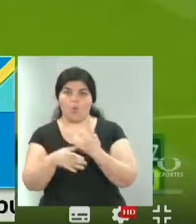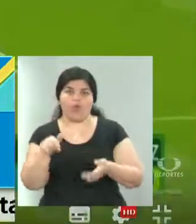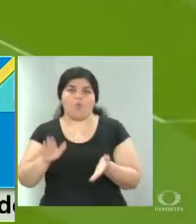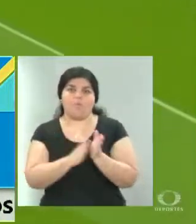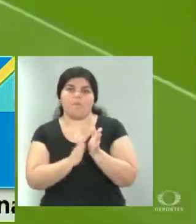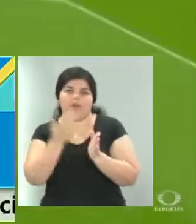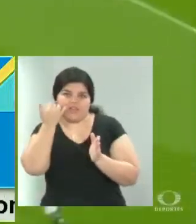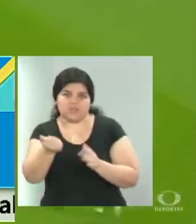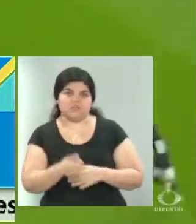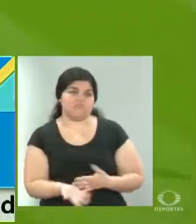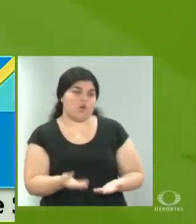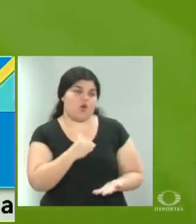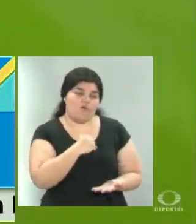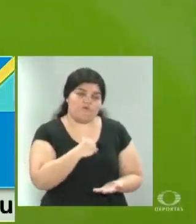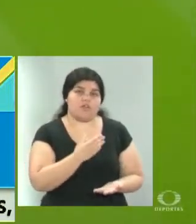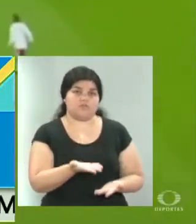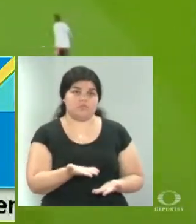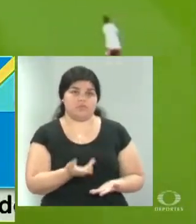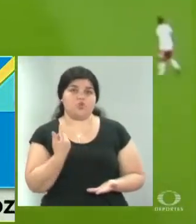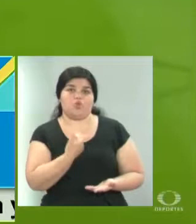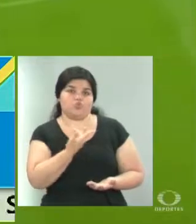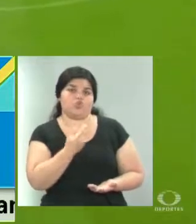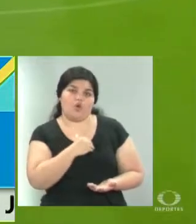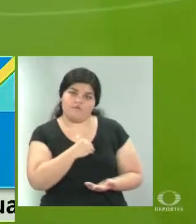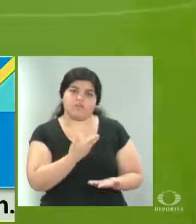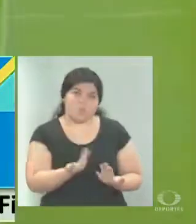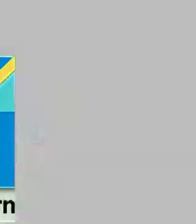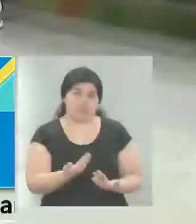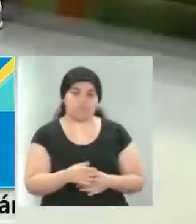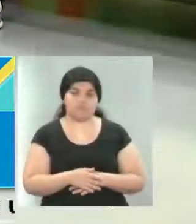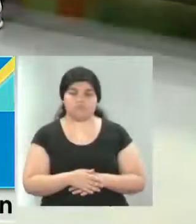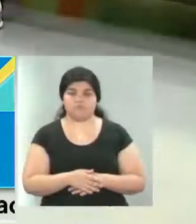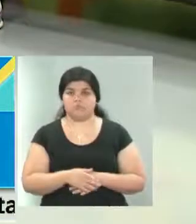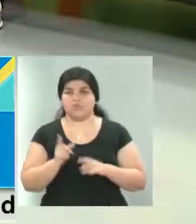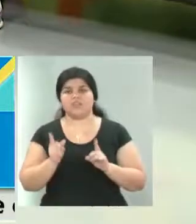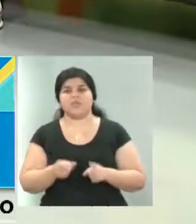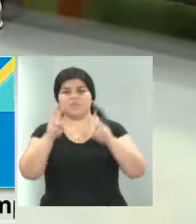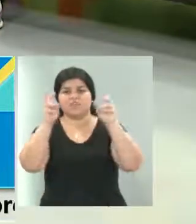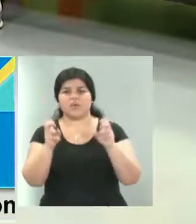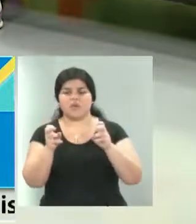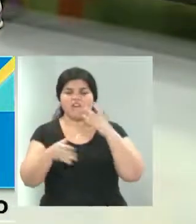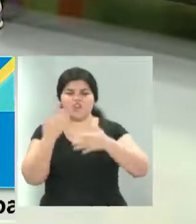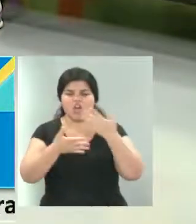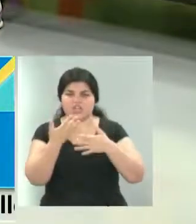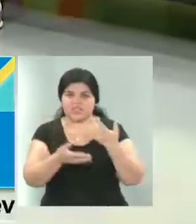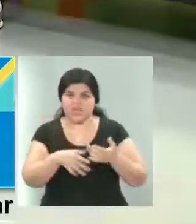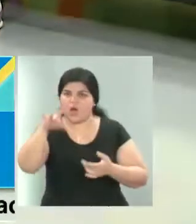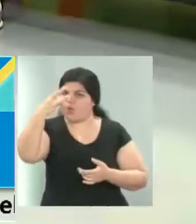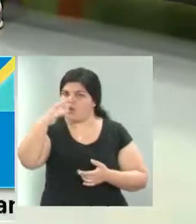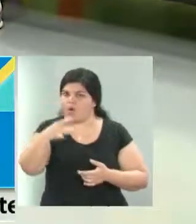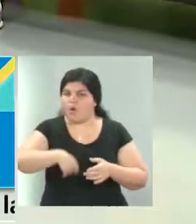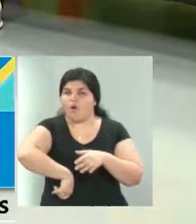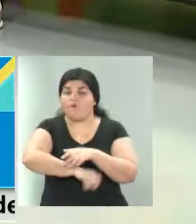Somos confiables. Claro. Por el momento somos confiables. Bien. Y con respecto a estos casos de violencia, ¿son solamente en el fútbol argentino o es un